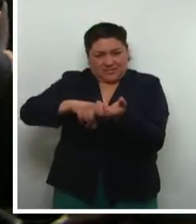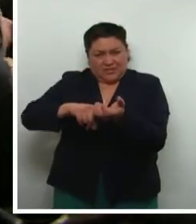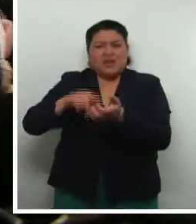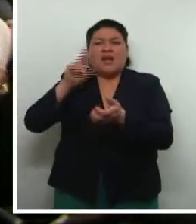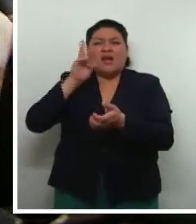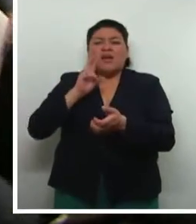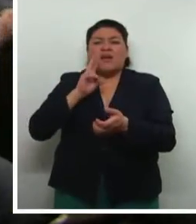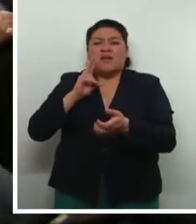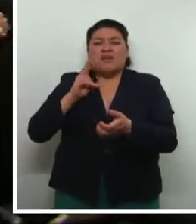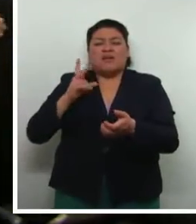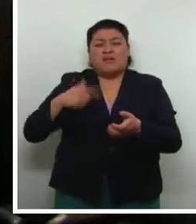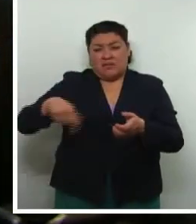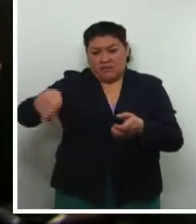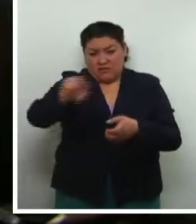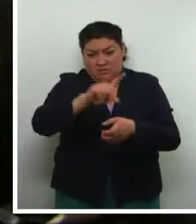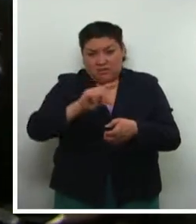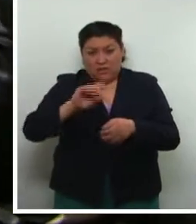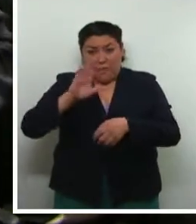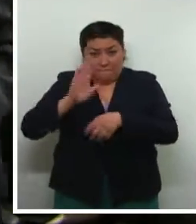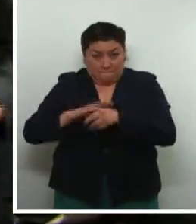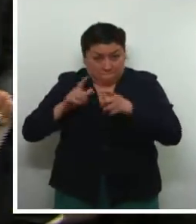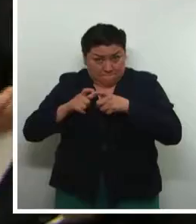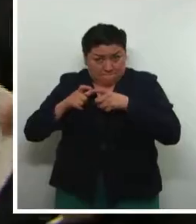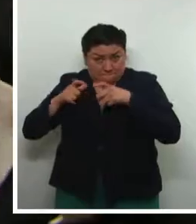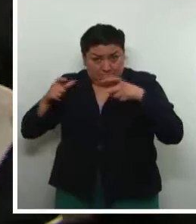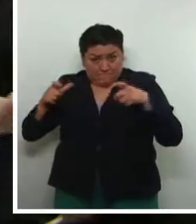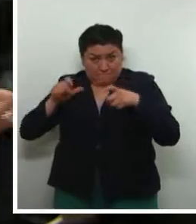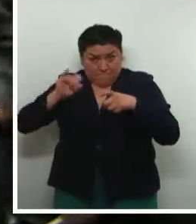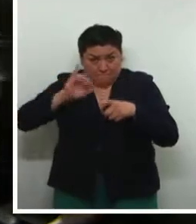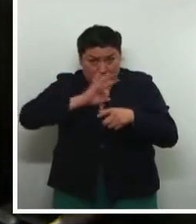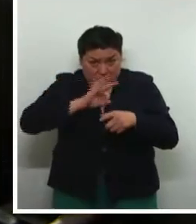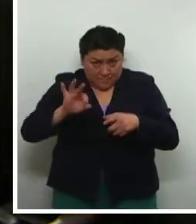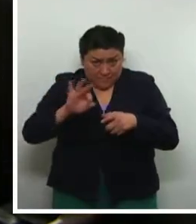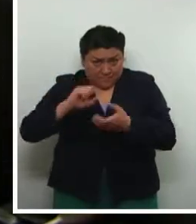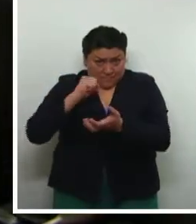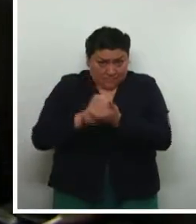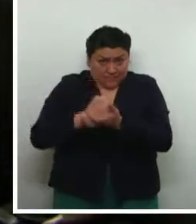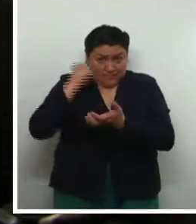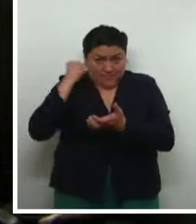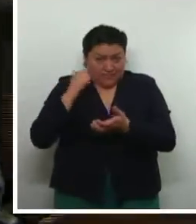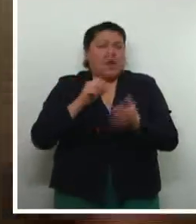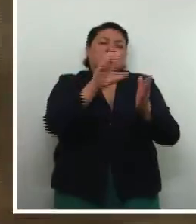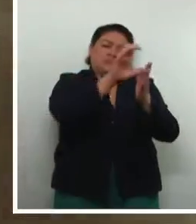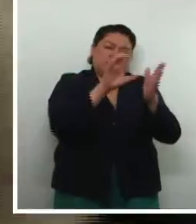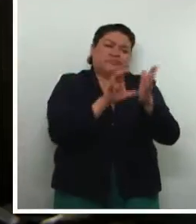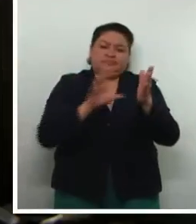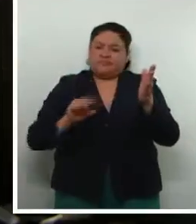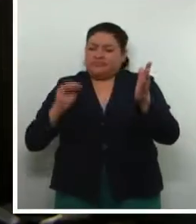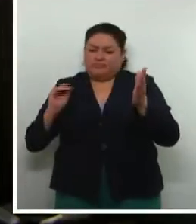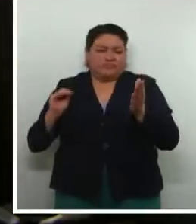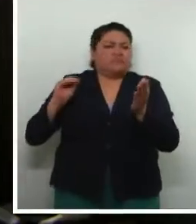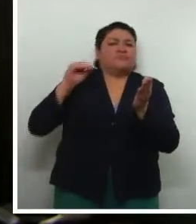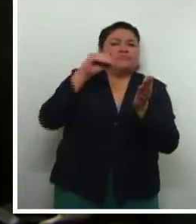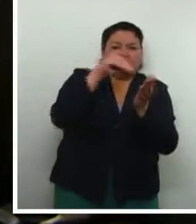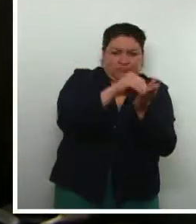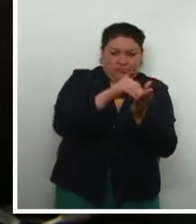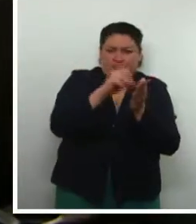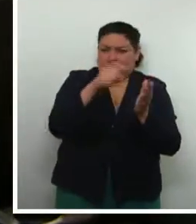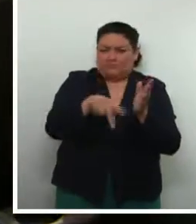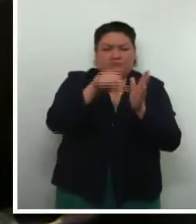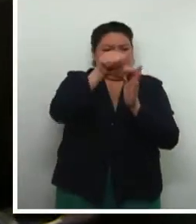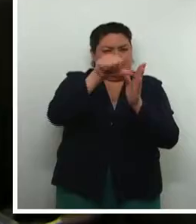conocer si se obtiene la mayoría calificada y con ello ser integrado en el cuerpo del